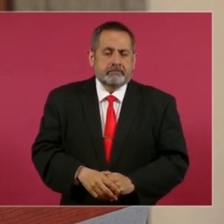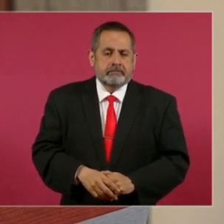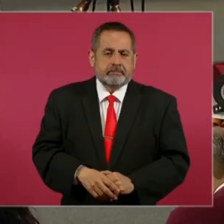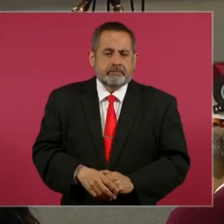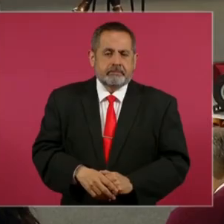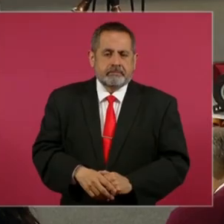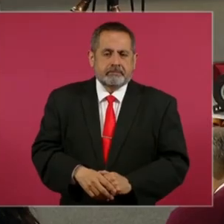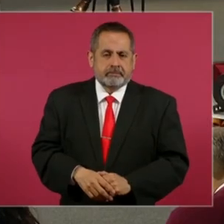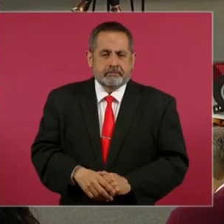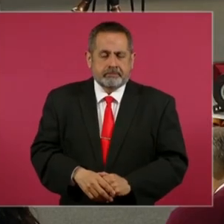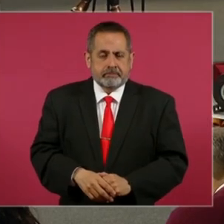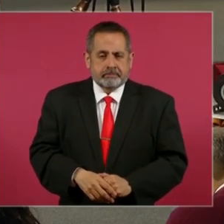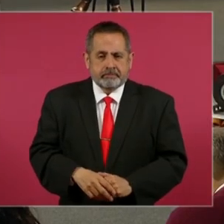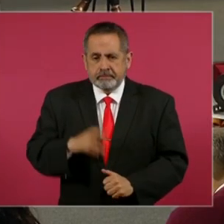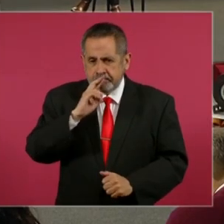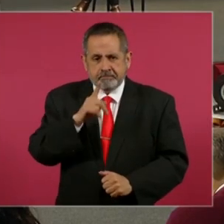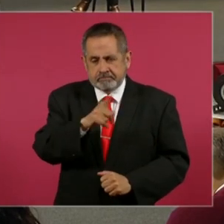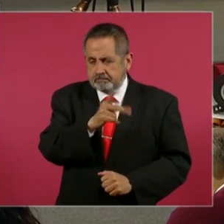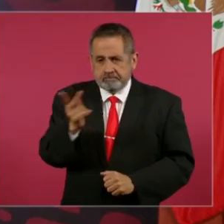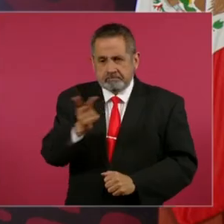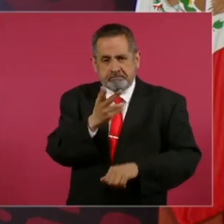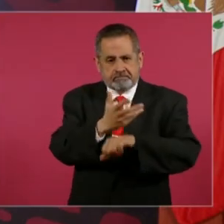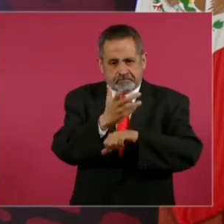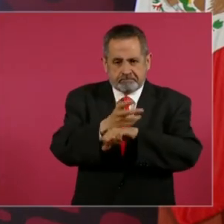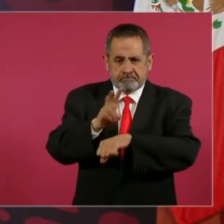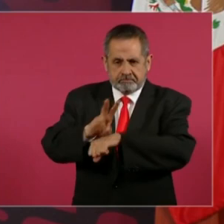¿Por qué no se arreglan?